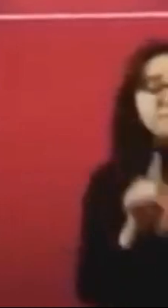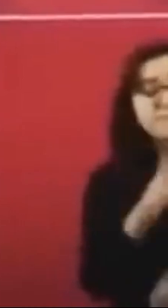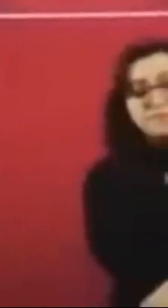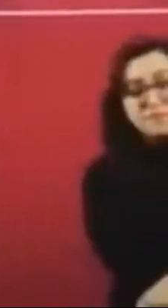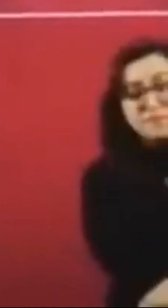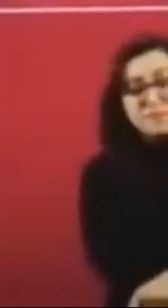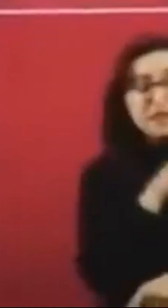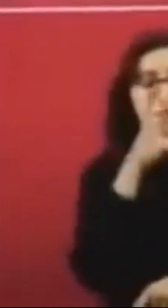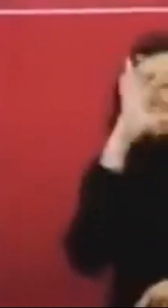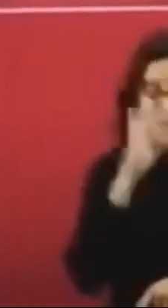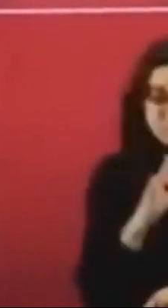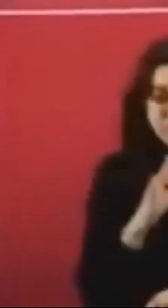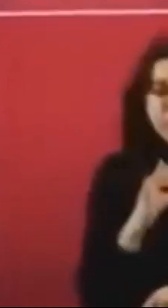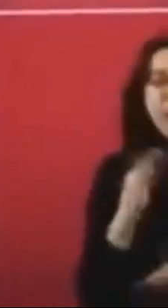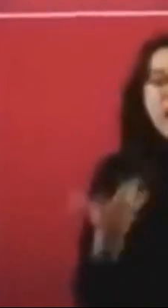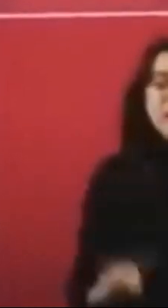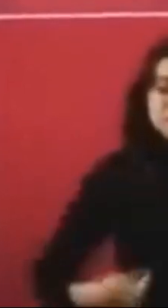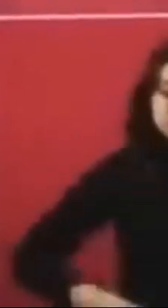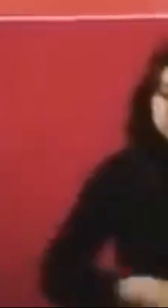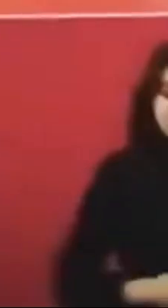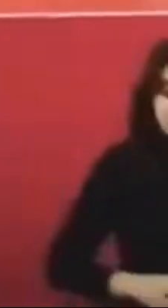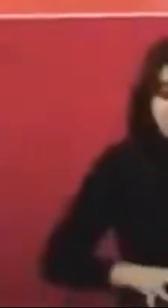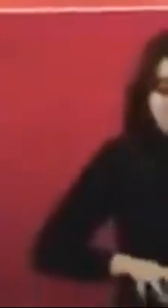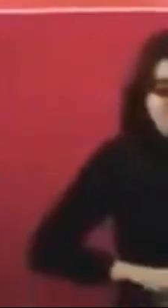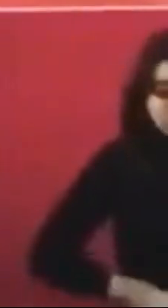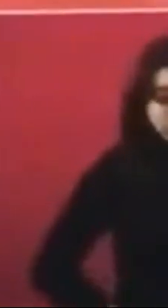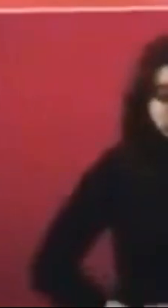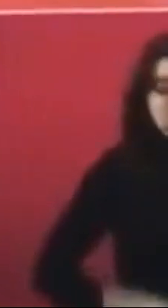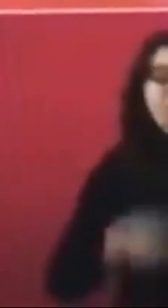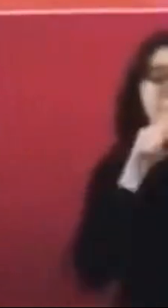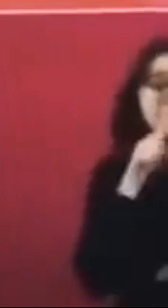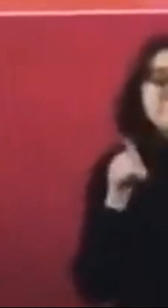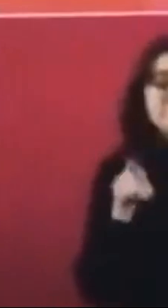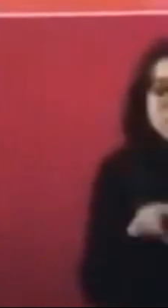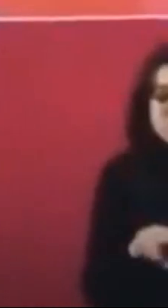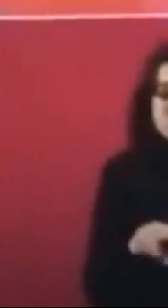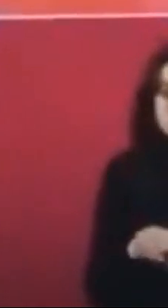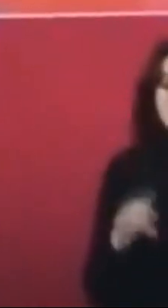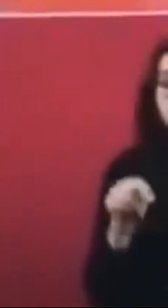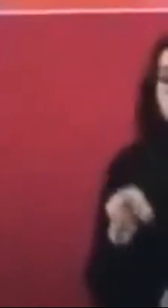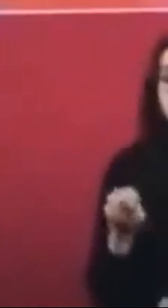de resolución, isquemia intestinal y trombosis mesenteril.